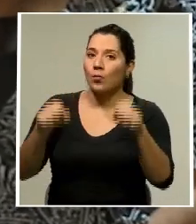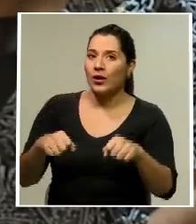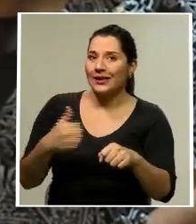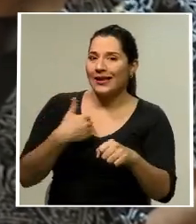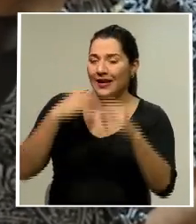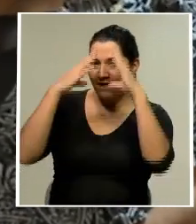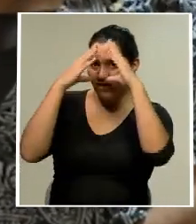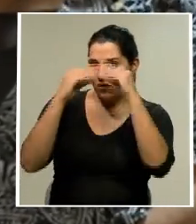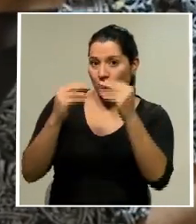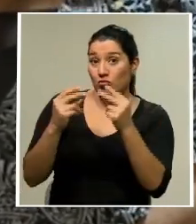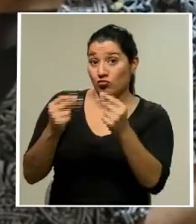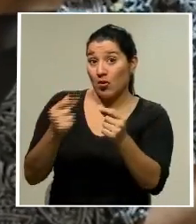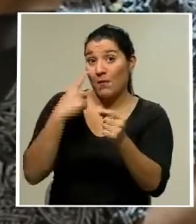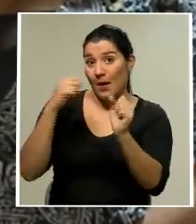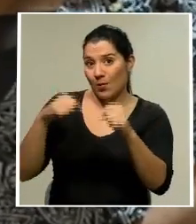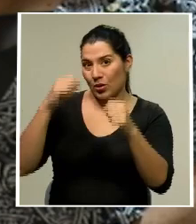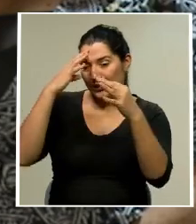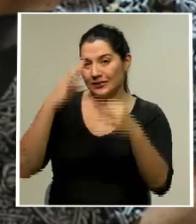y tomar una decisión.